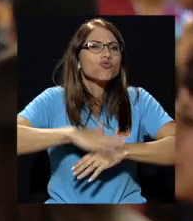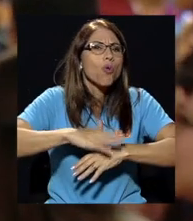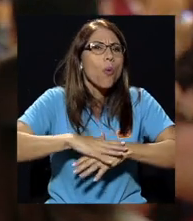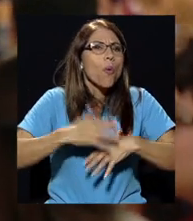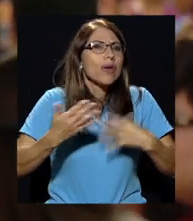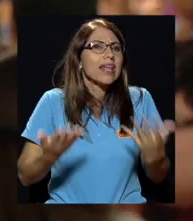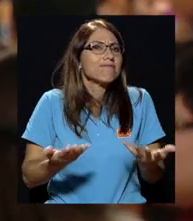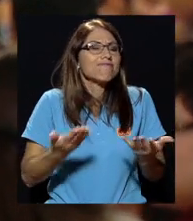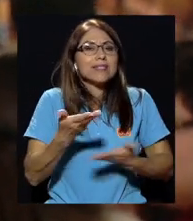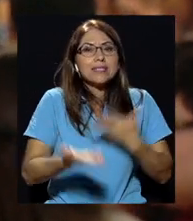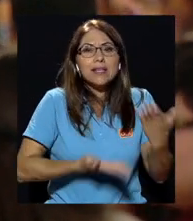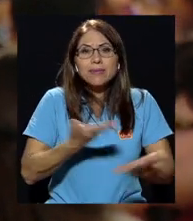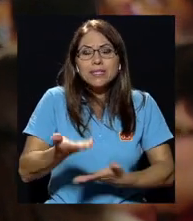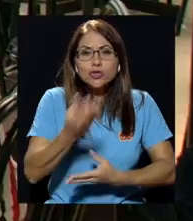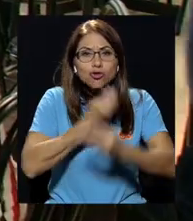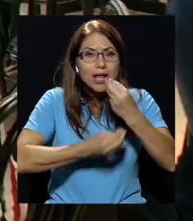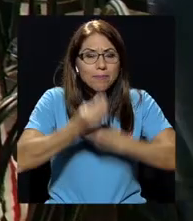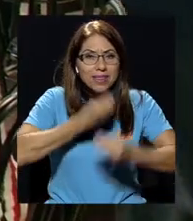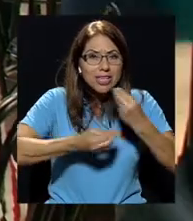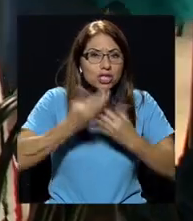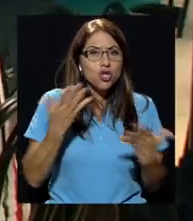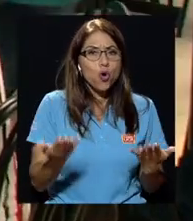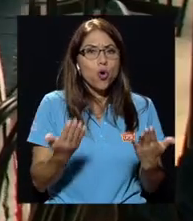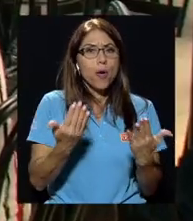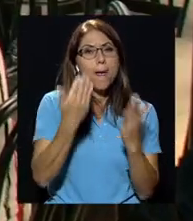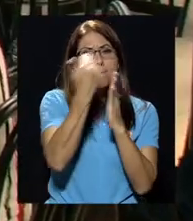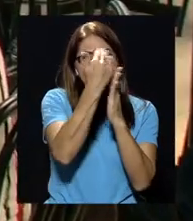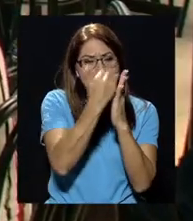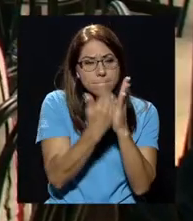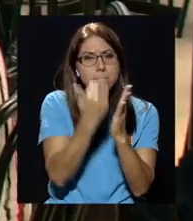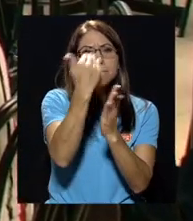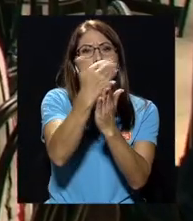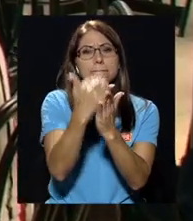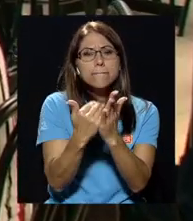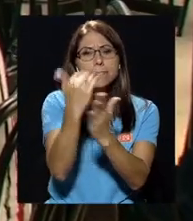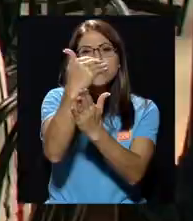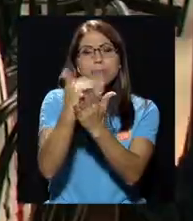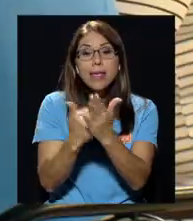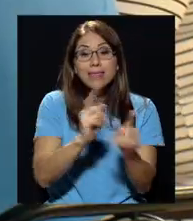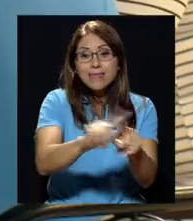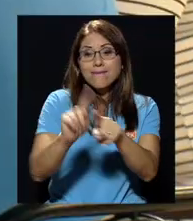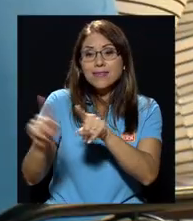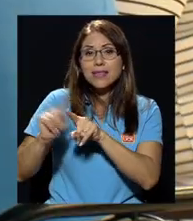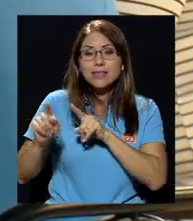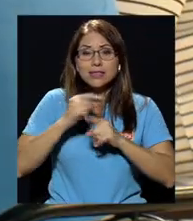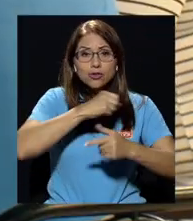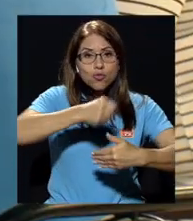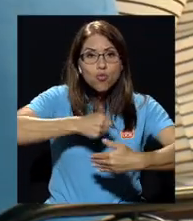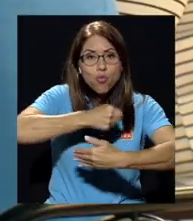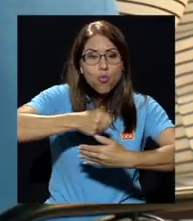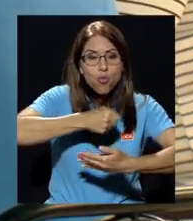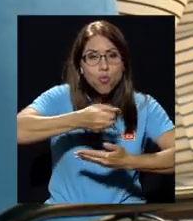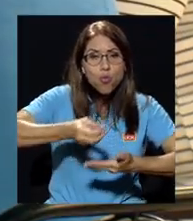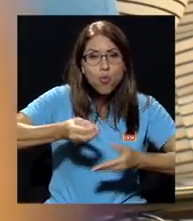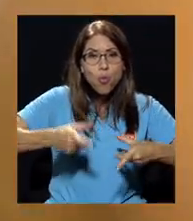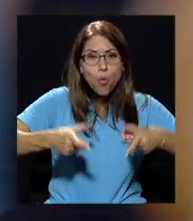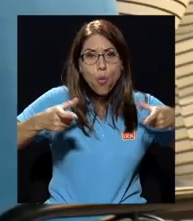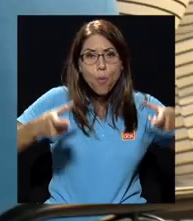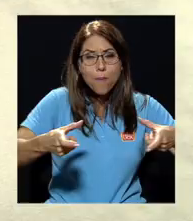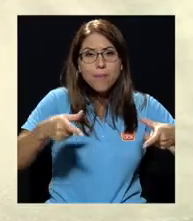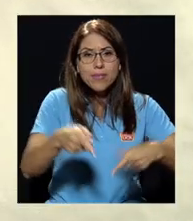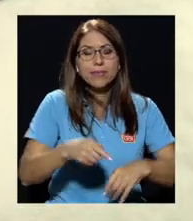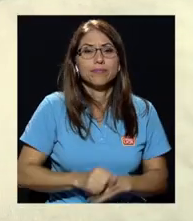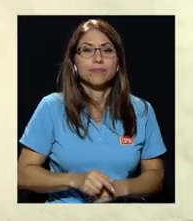de los servicios de alimentación, los menús que se ofrecen en cada uno de ellos.